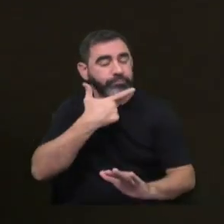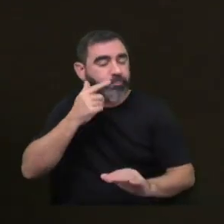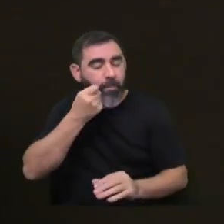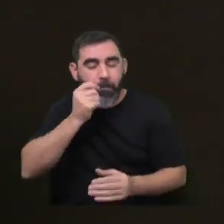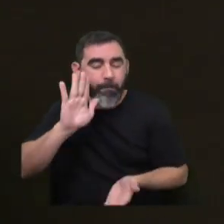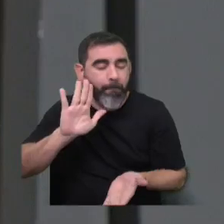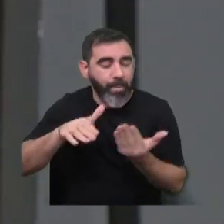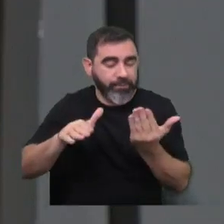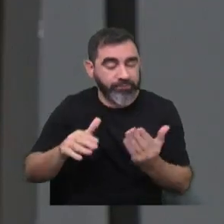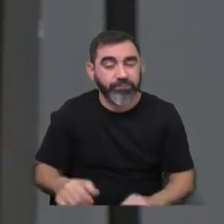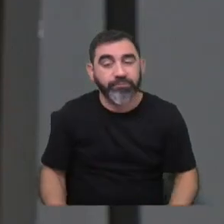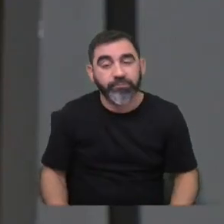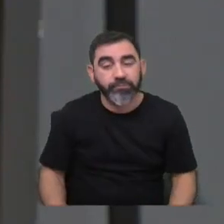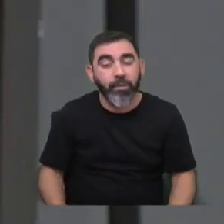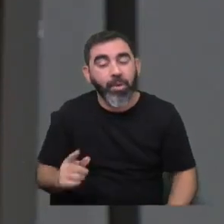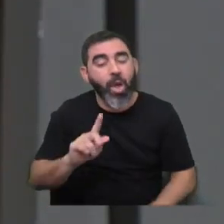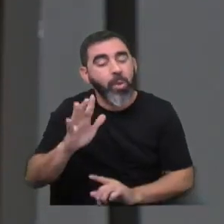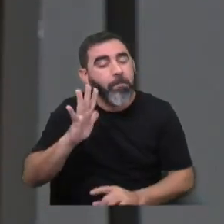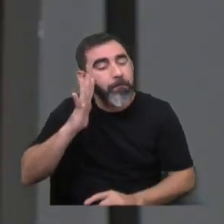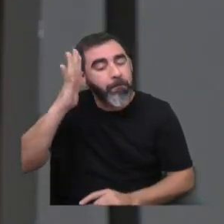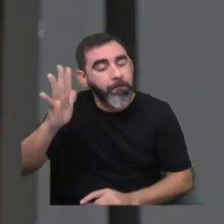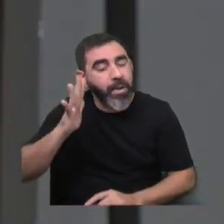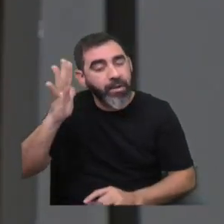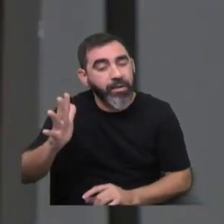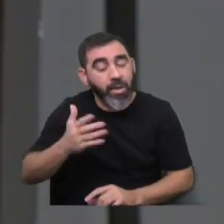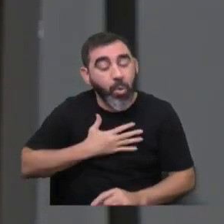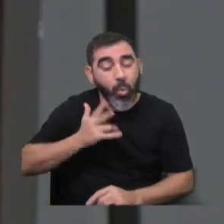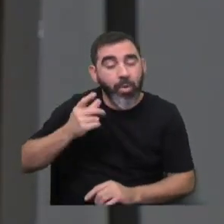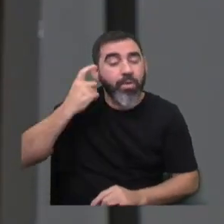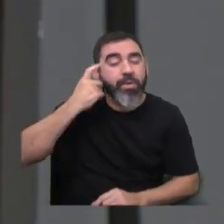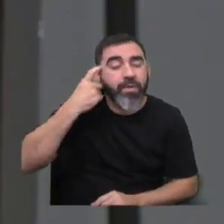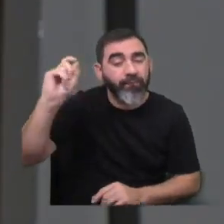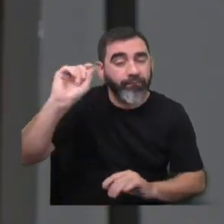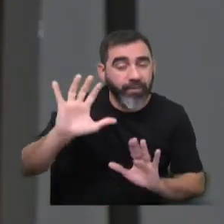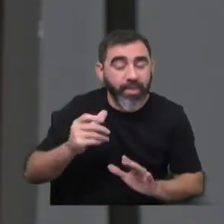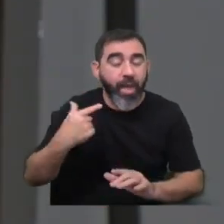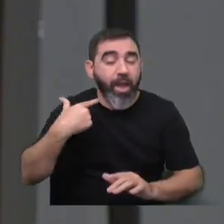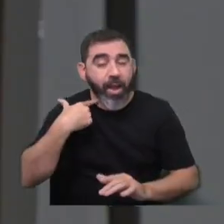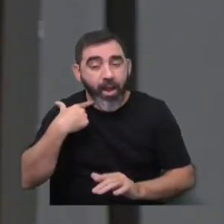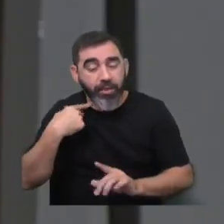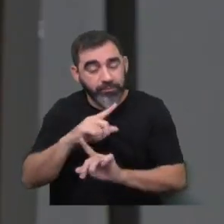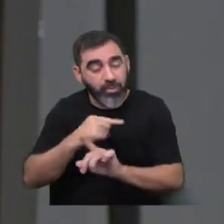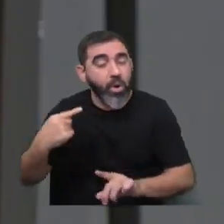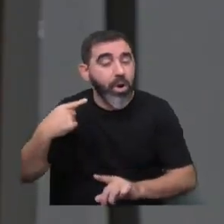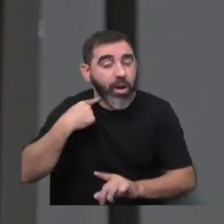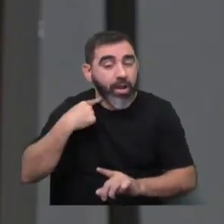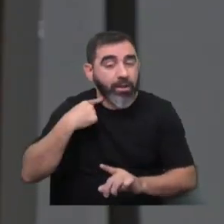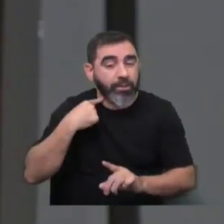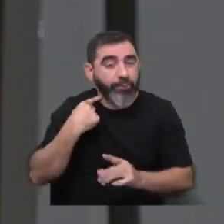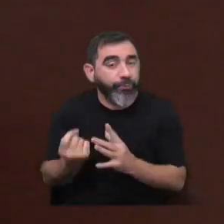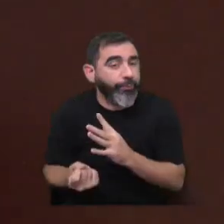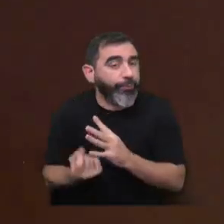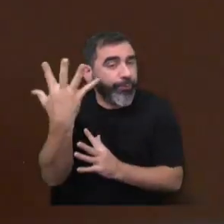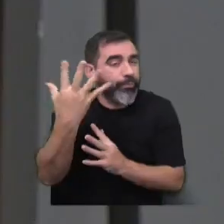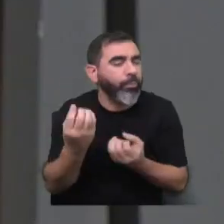Totalmente, totalmente. Pero bueno, uno piensa que el ser humano inventó esto de ponerle gas a las bebidas, pero el gas se quiere ir. Entonces,